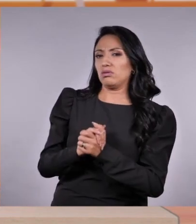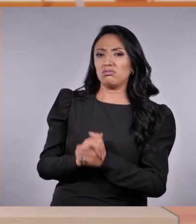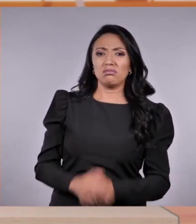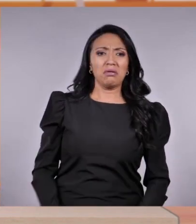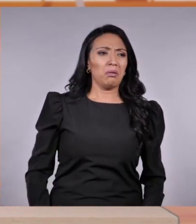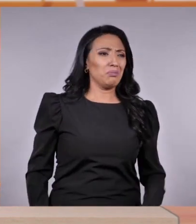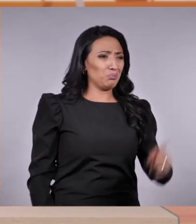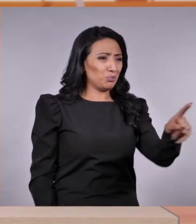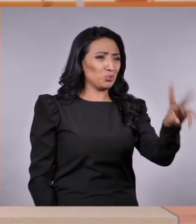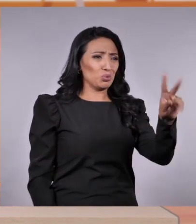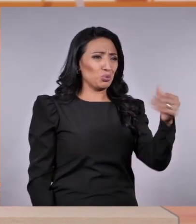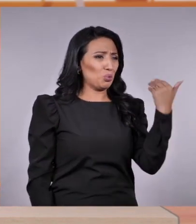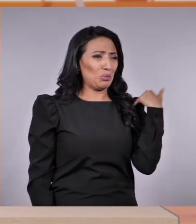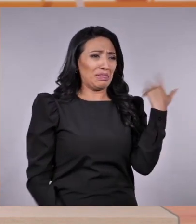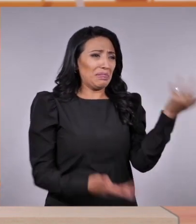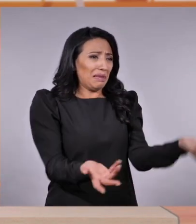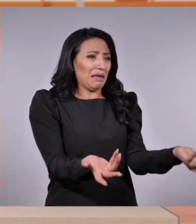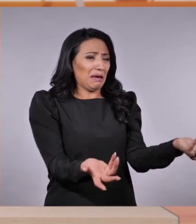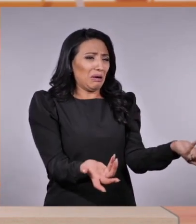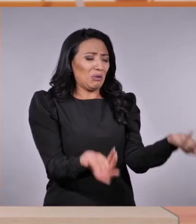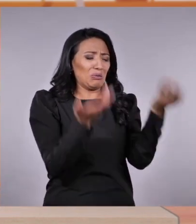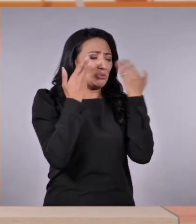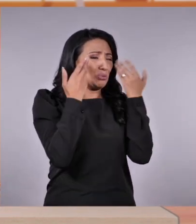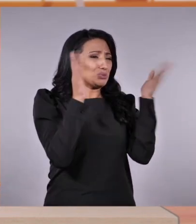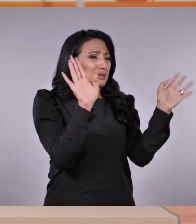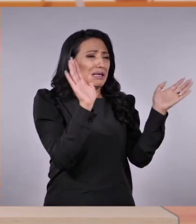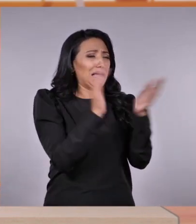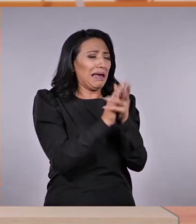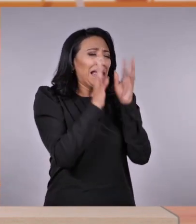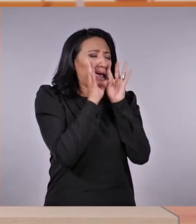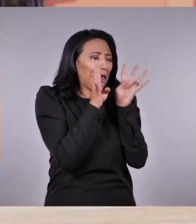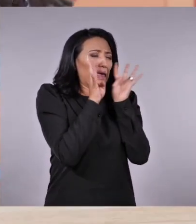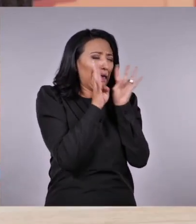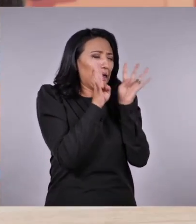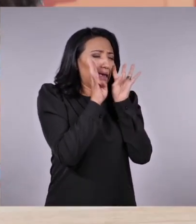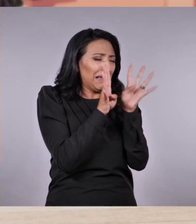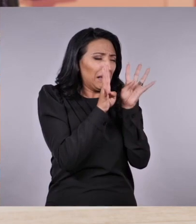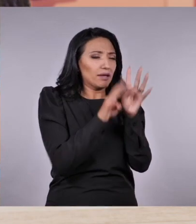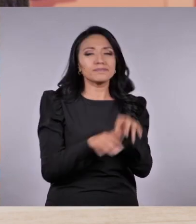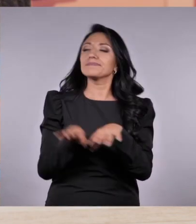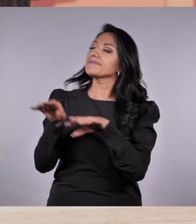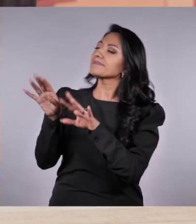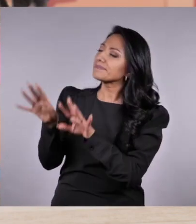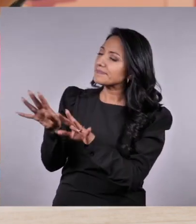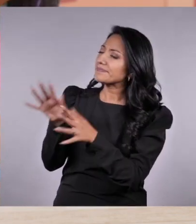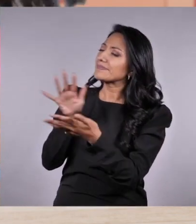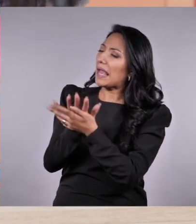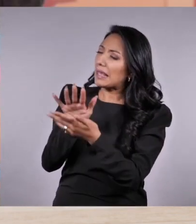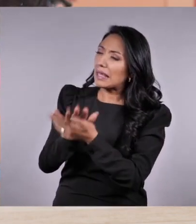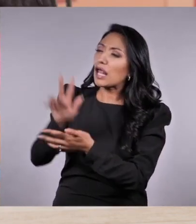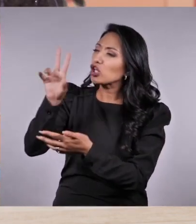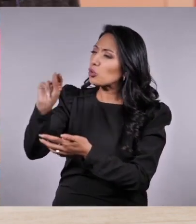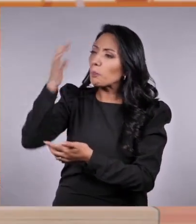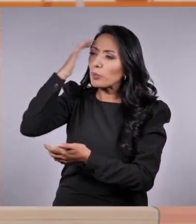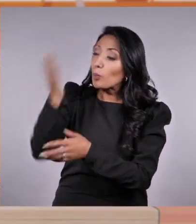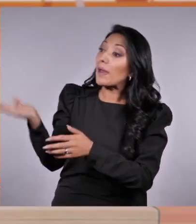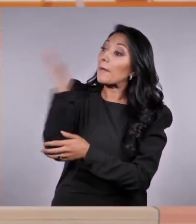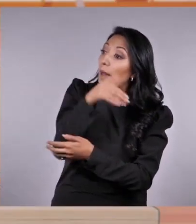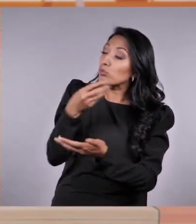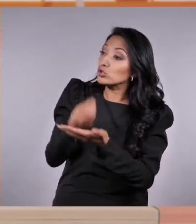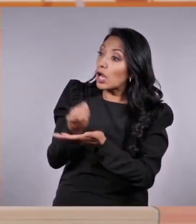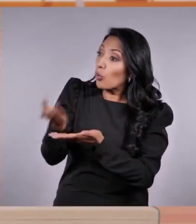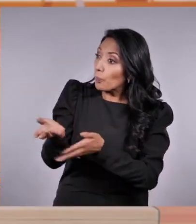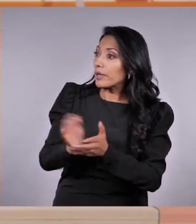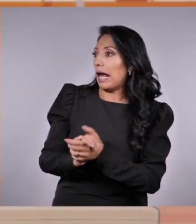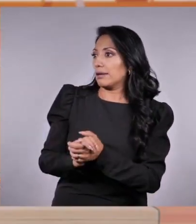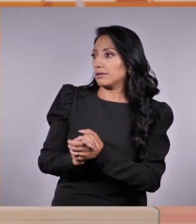no tengo nada de eso, Eli. No te preocupes. ¿Sabes qué? ¡Vamos a comprar! ¿Vamos